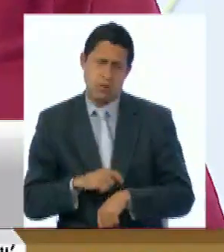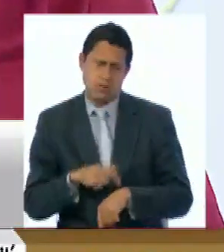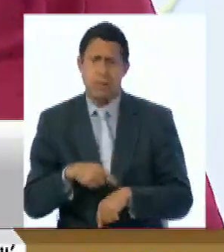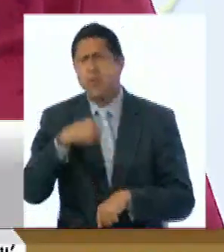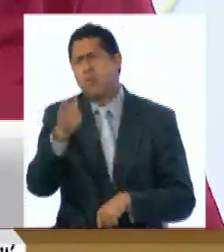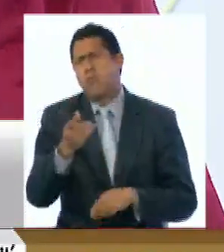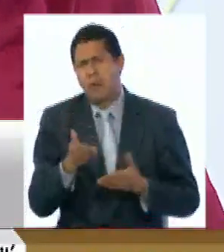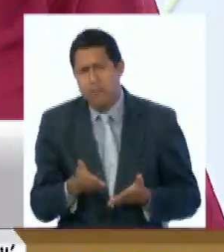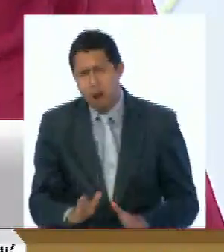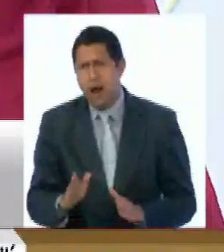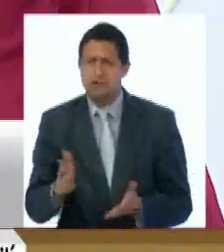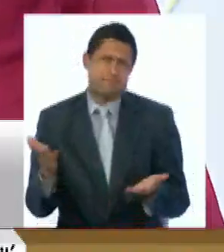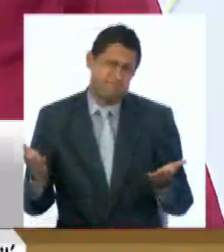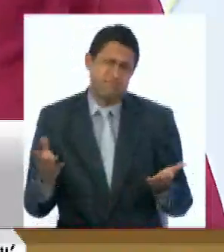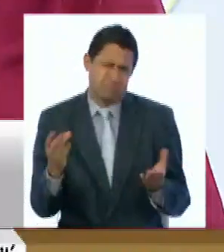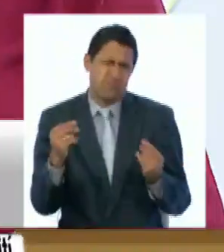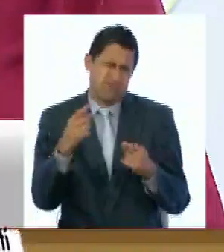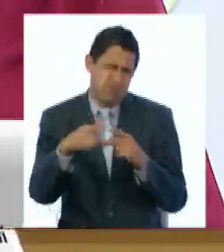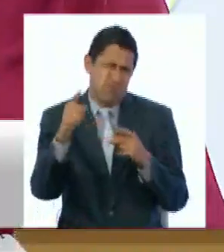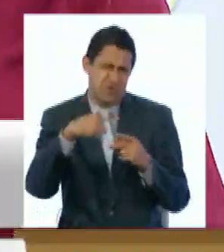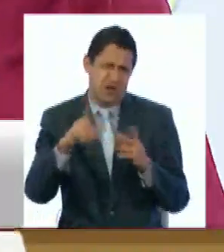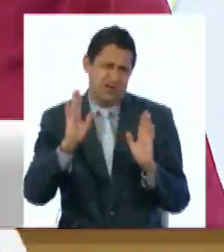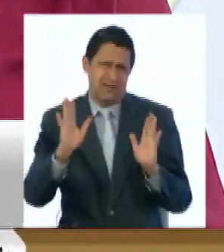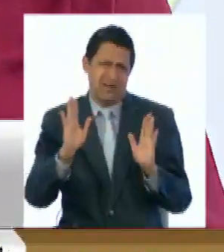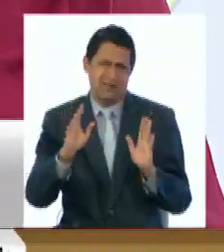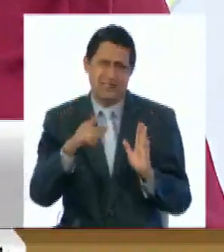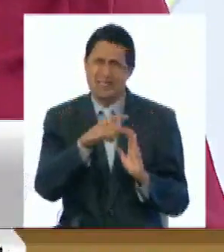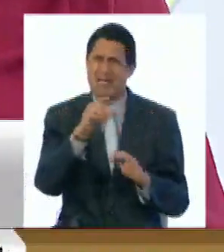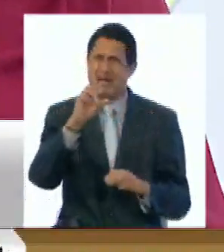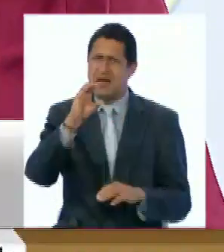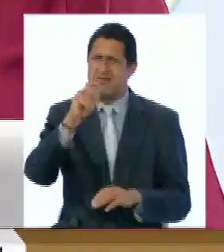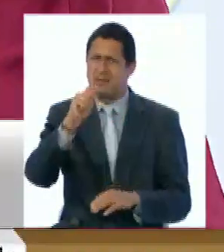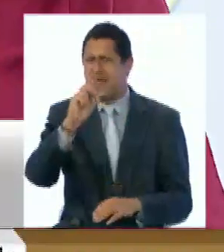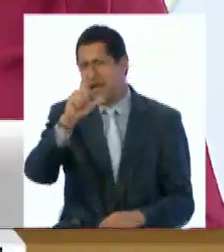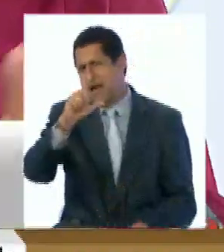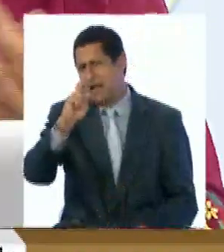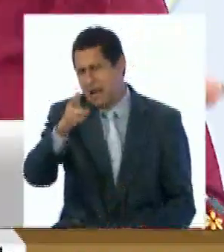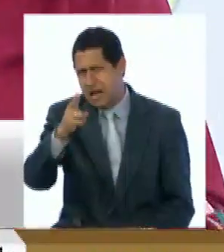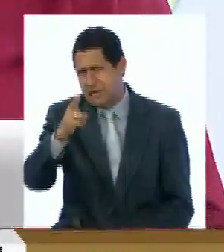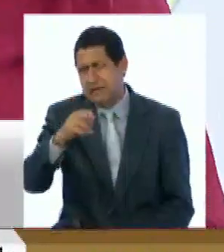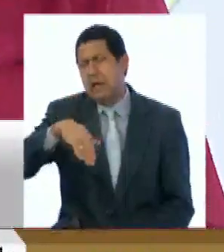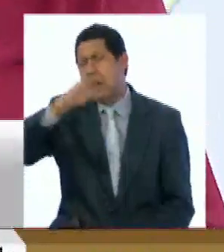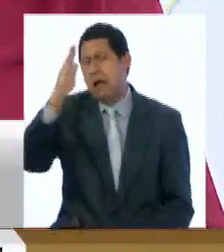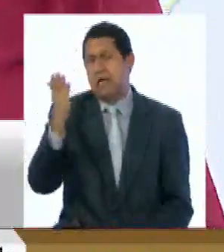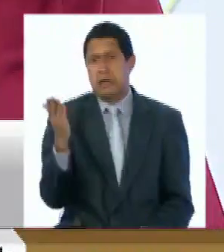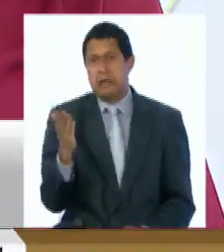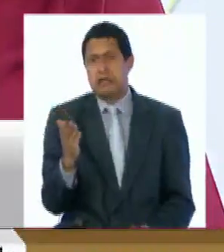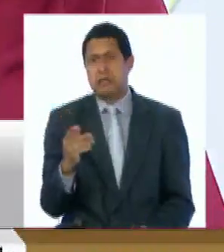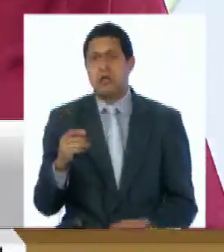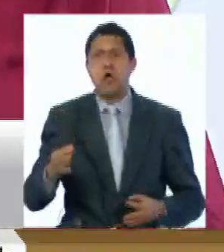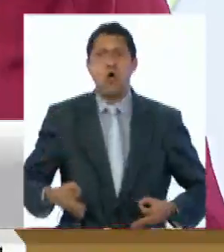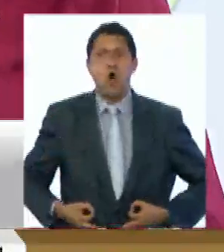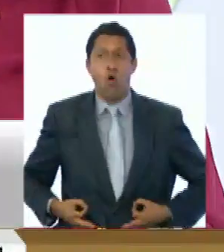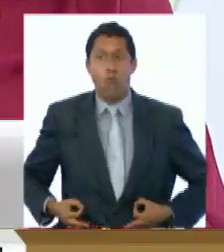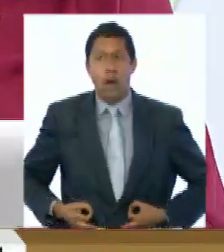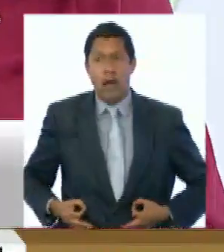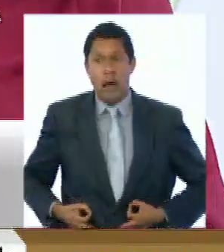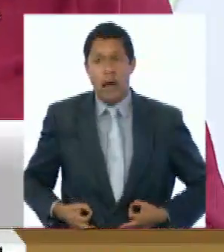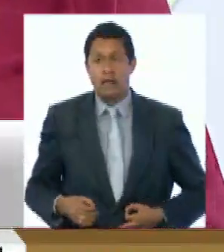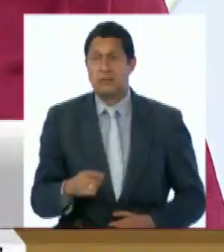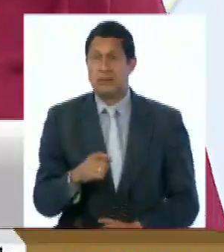postparto o sea pueden haber muchas causas y lf ch lh estradiol se refiere a la parte de ovario esa